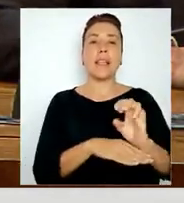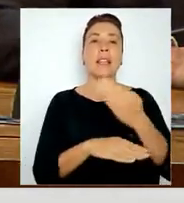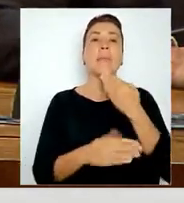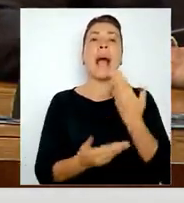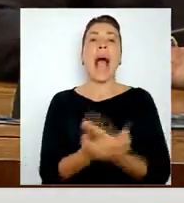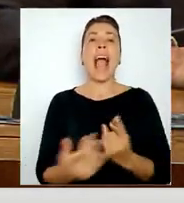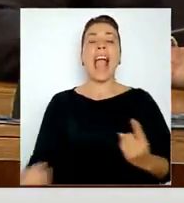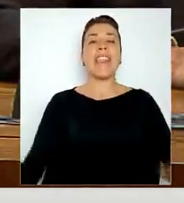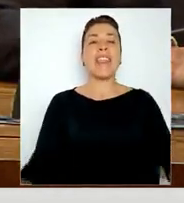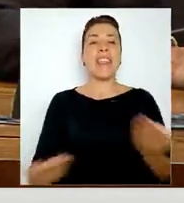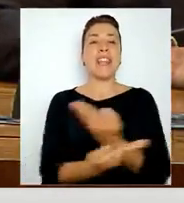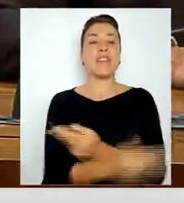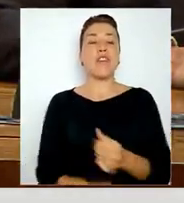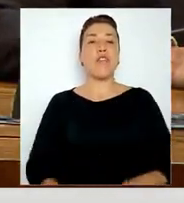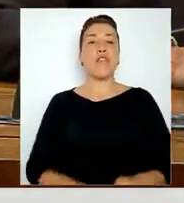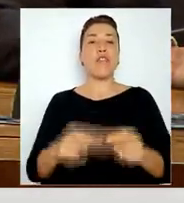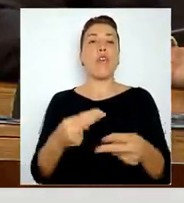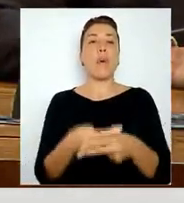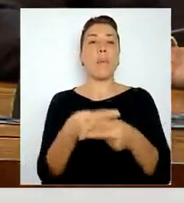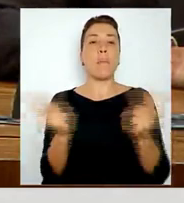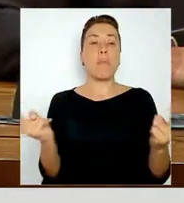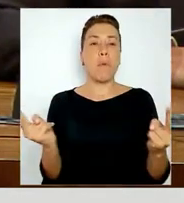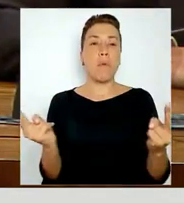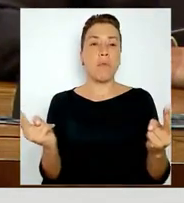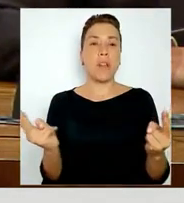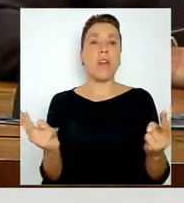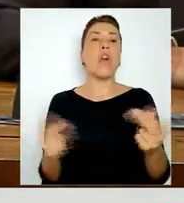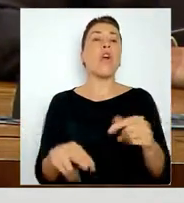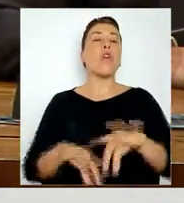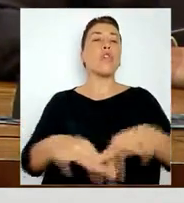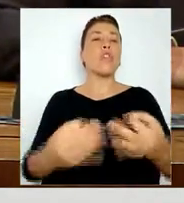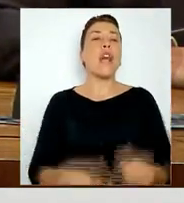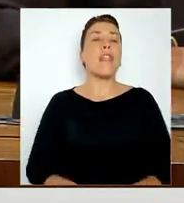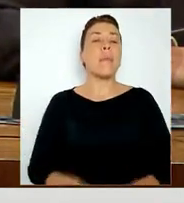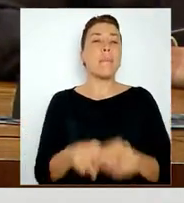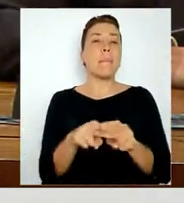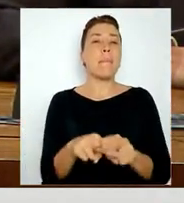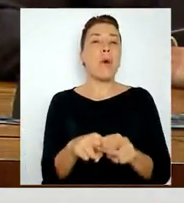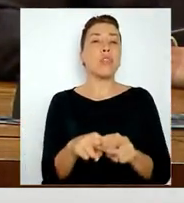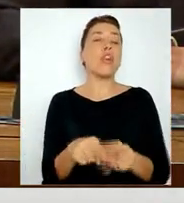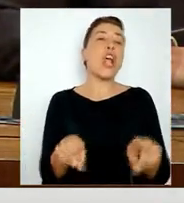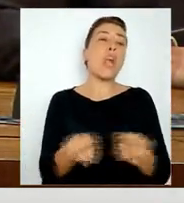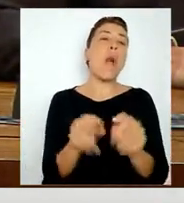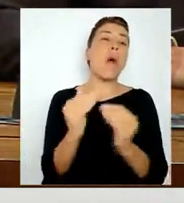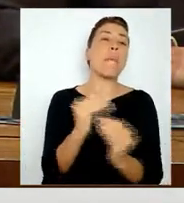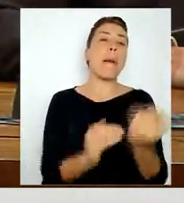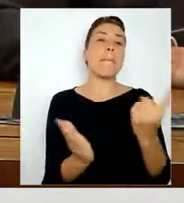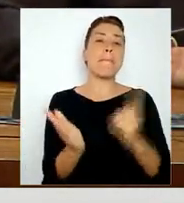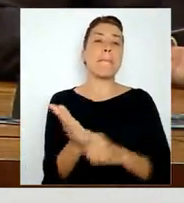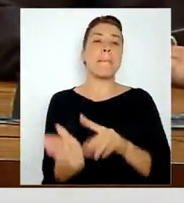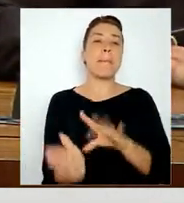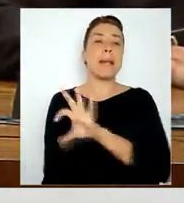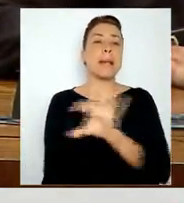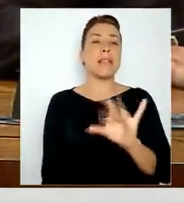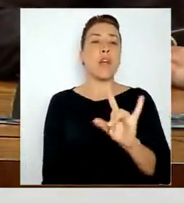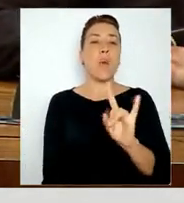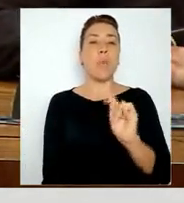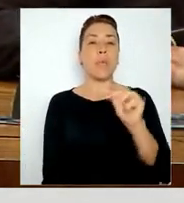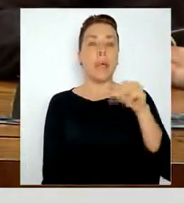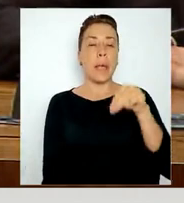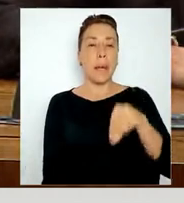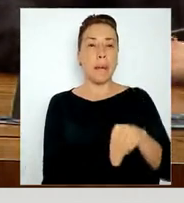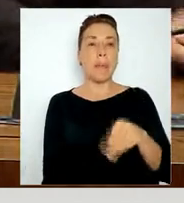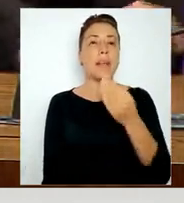públicos en su conjunto que asciendan a una cantidad igual o superior a 1500 UTM adicionalmente corporaciones